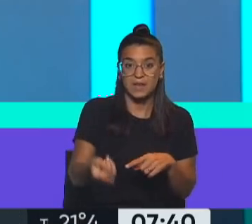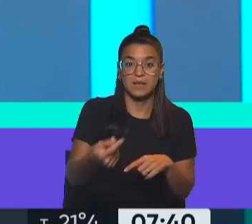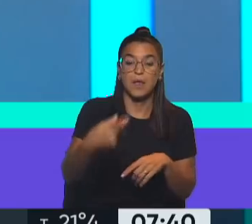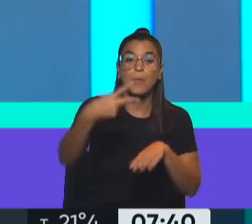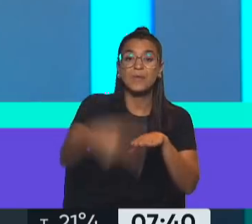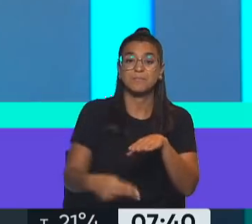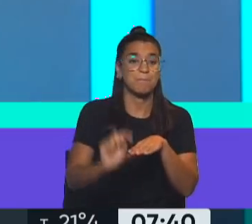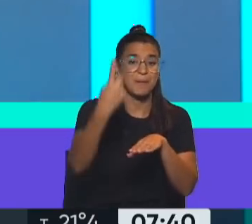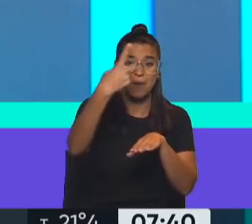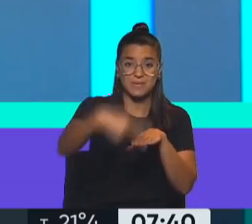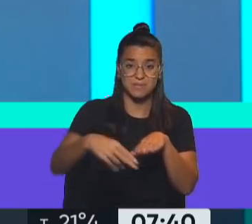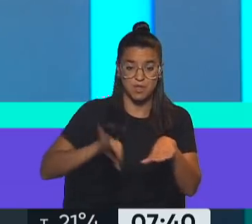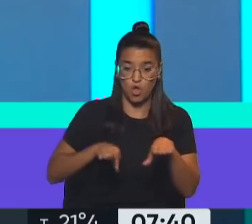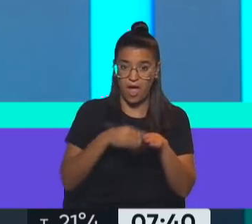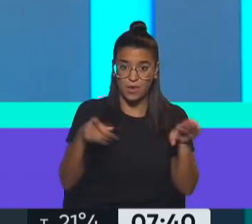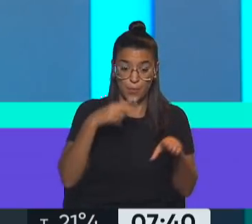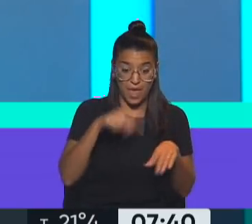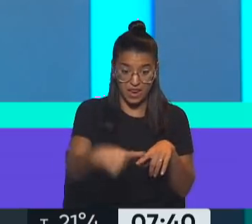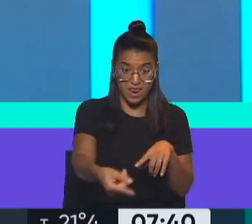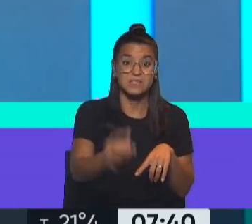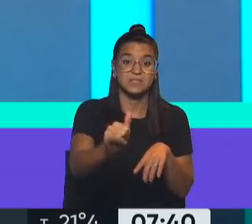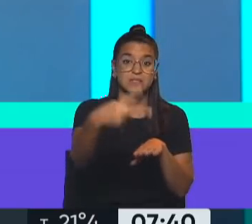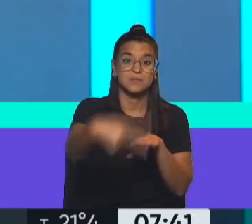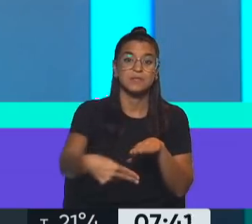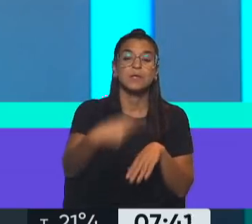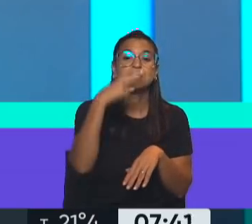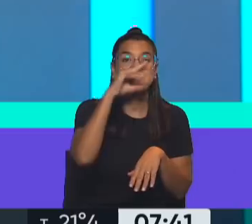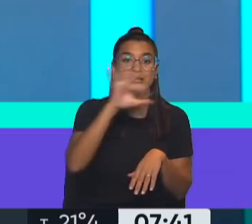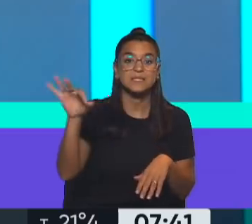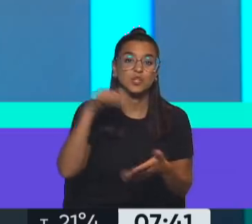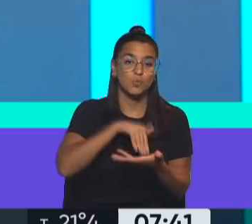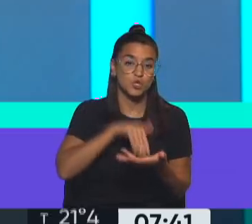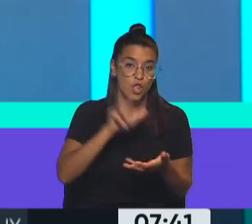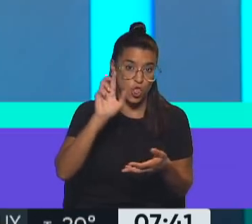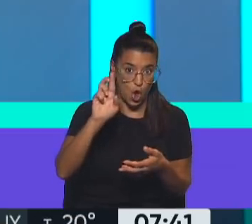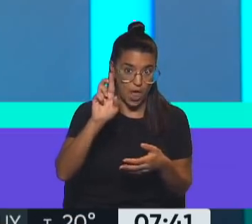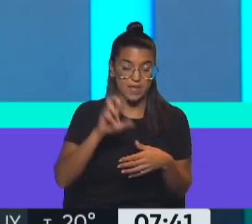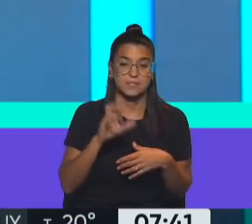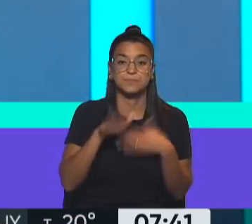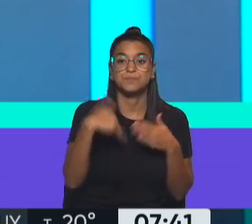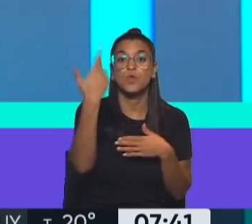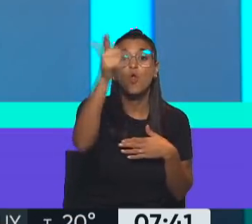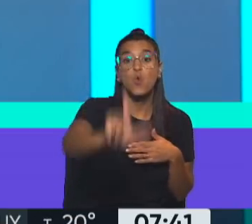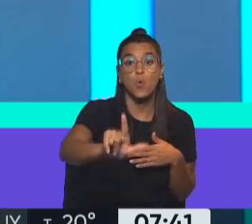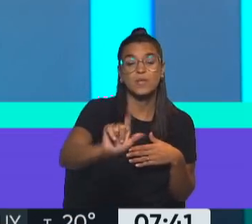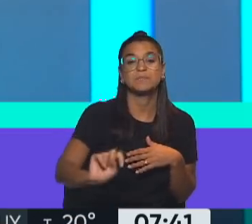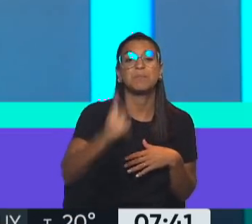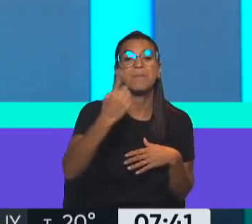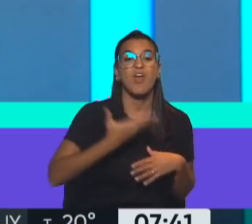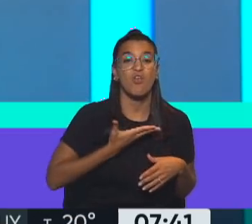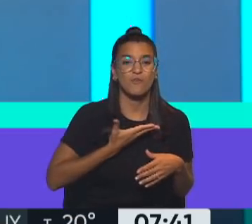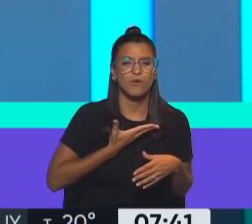primer vencimiento del año. Este viernes, por más de 700 millones de dólares. Luego el lunes 1 de